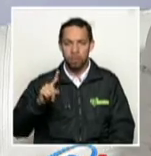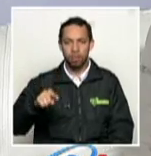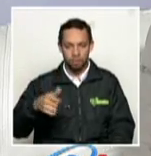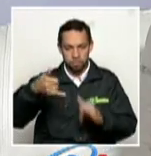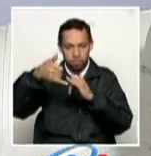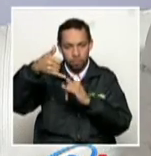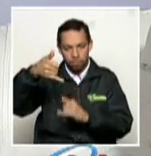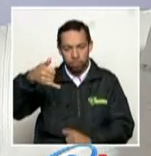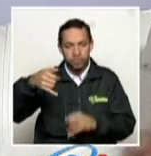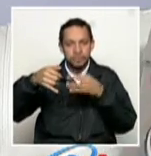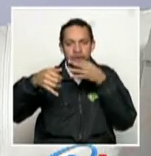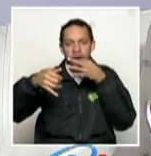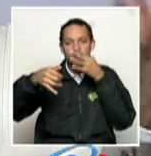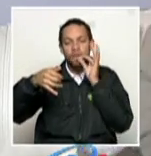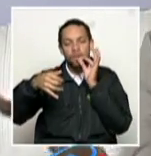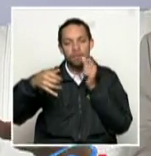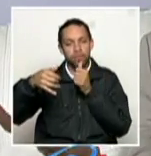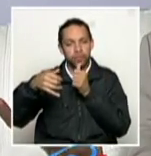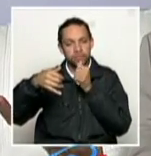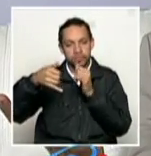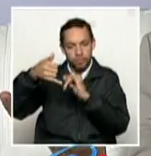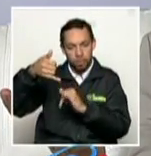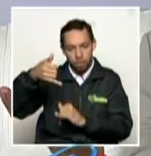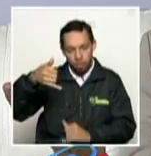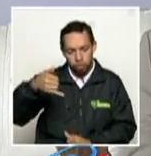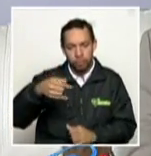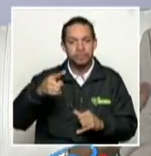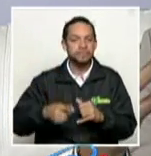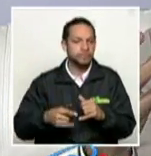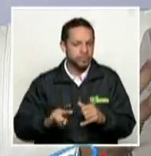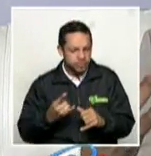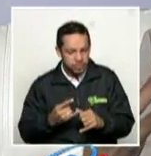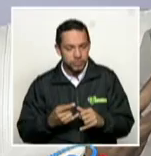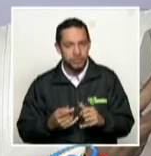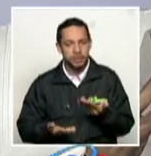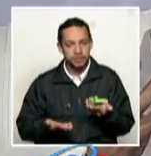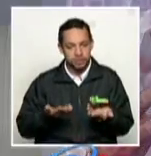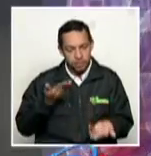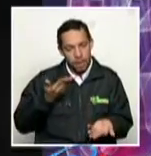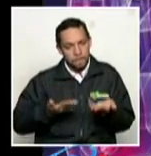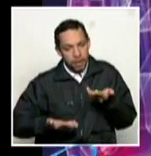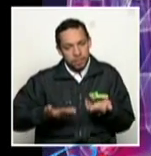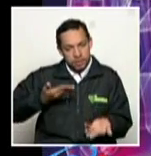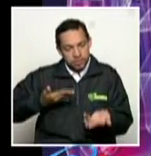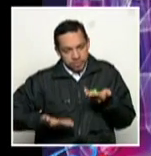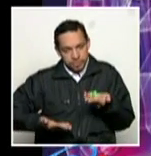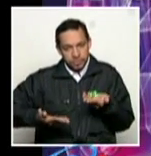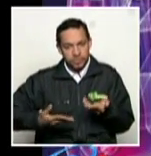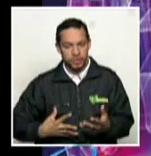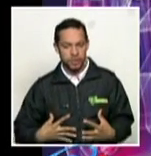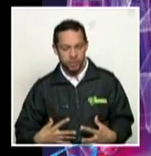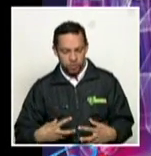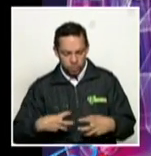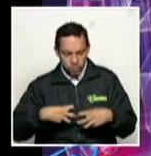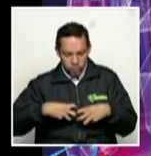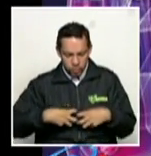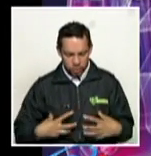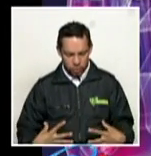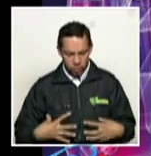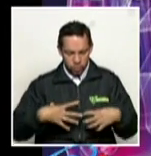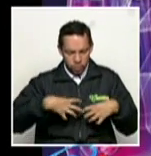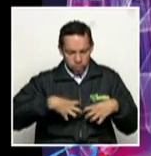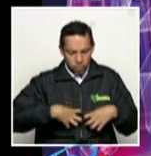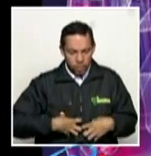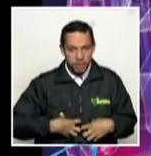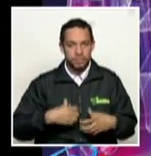ayunos, porque usted necesita es alcalinizar el cuerpo. El proceso infeccioso lo que está haciendo es volverlo ácido.